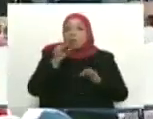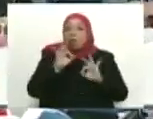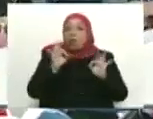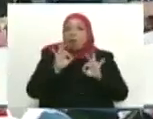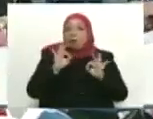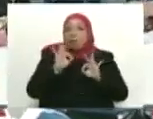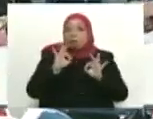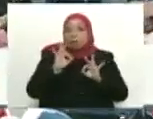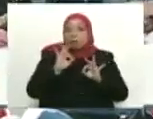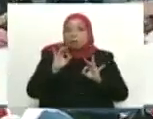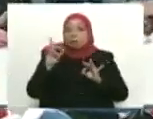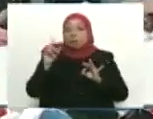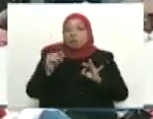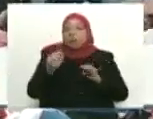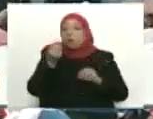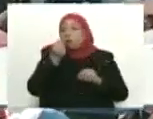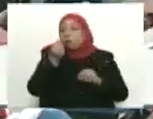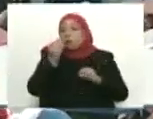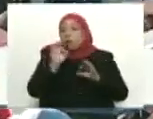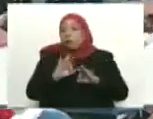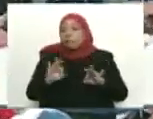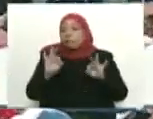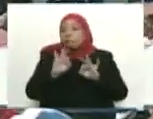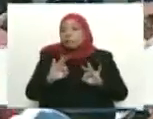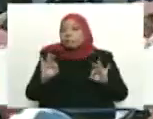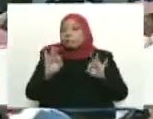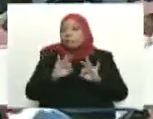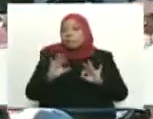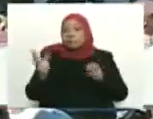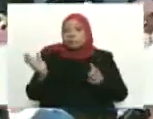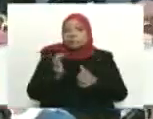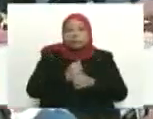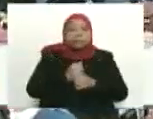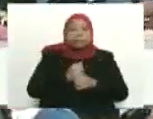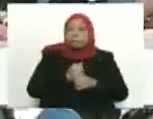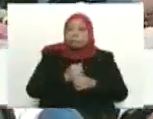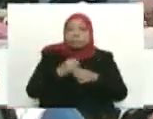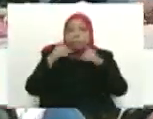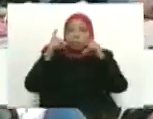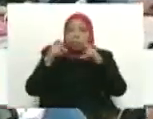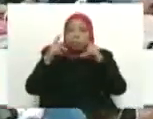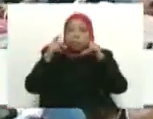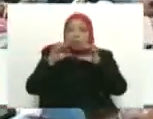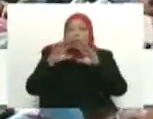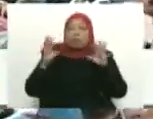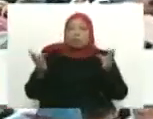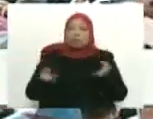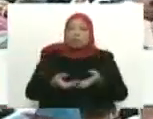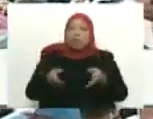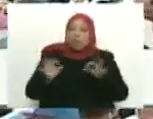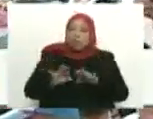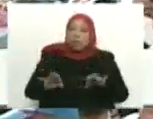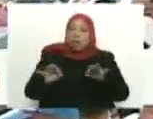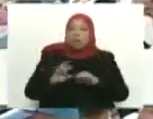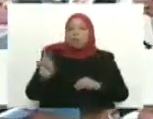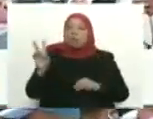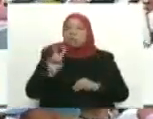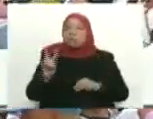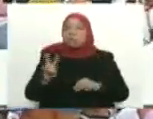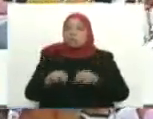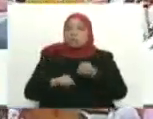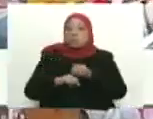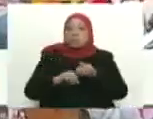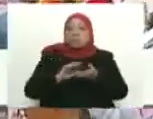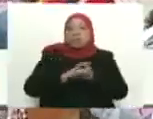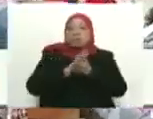No se conseguía alimento por ningún lado. Y ponían las fotos en el mundo entero. No hay nada en Venezuela. El régimen está